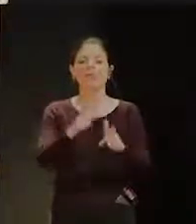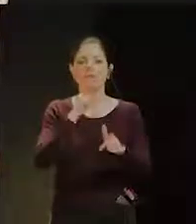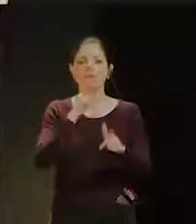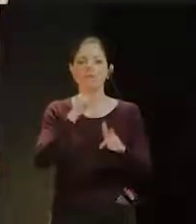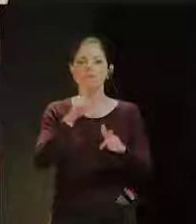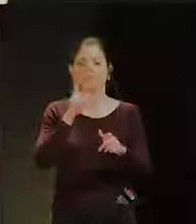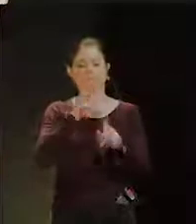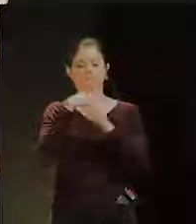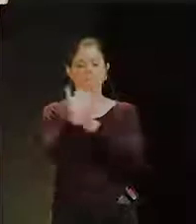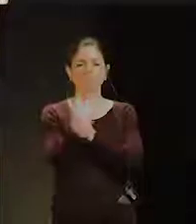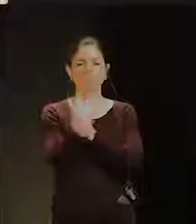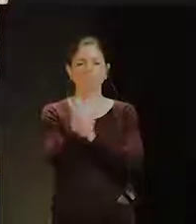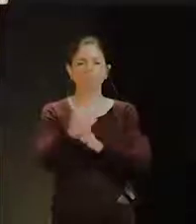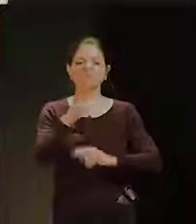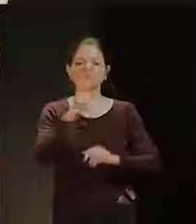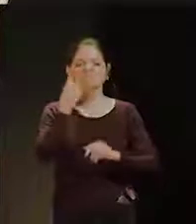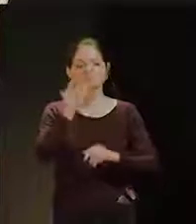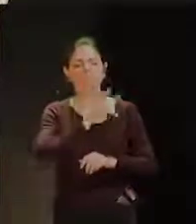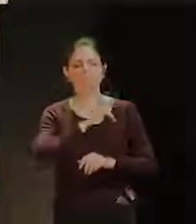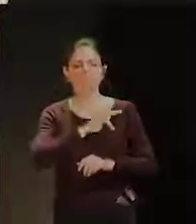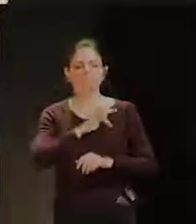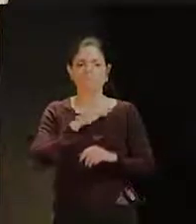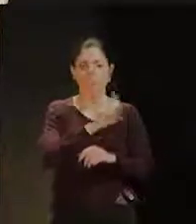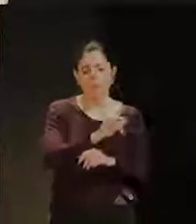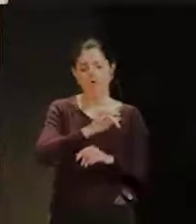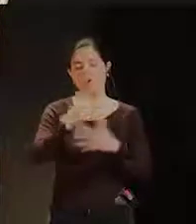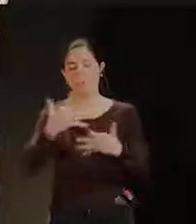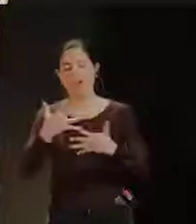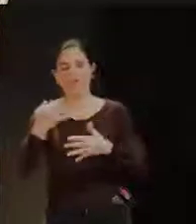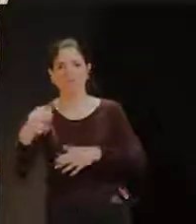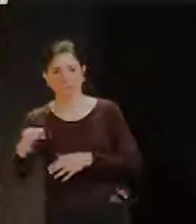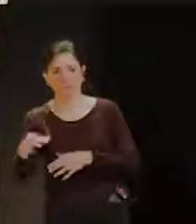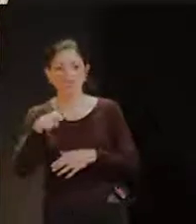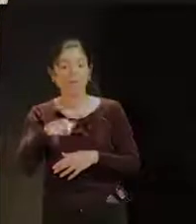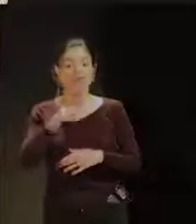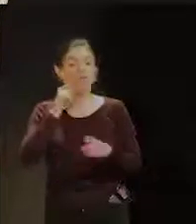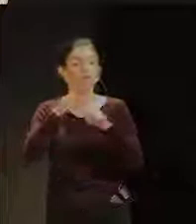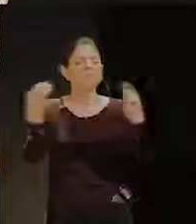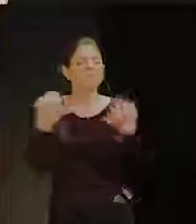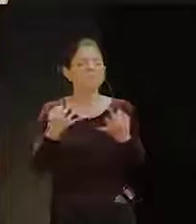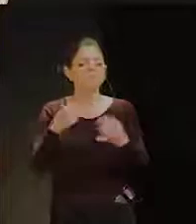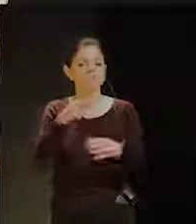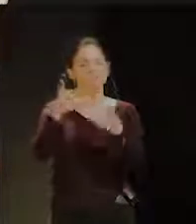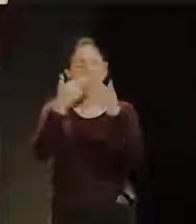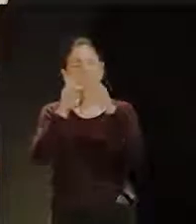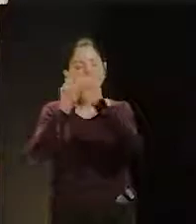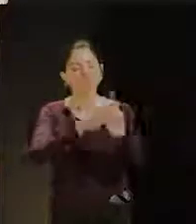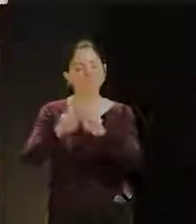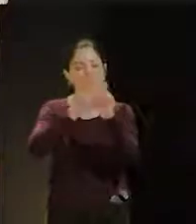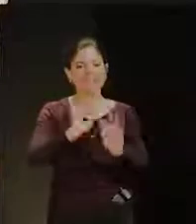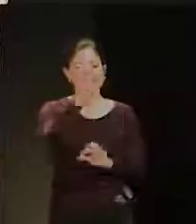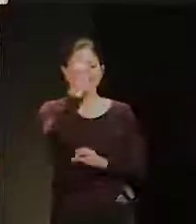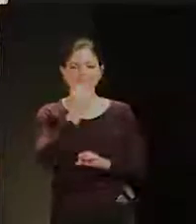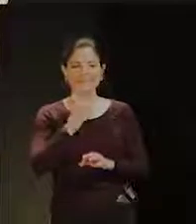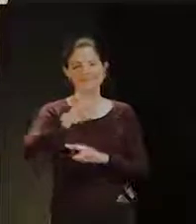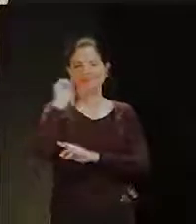marco que establece una serie de premios oro, plata y bronce, con el fin de abordar y estudiar todos los